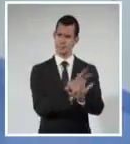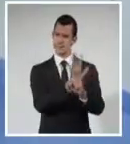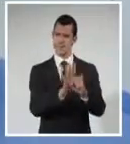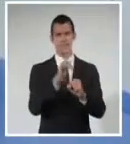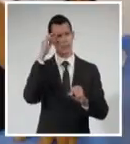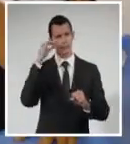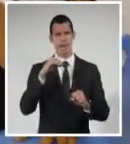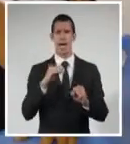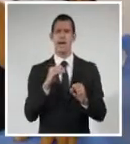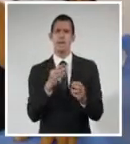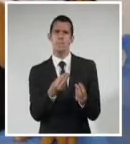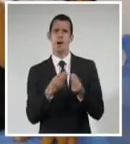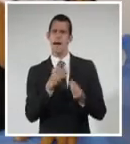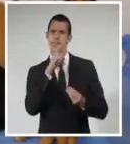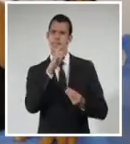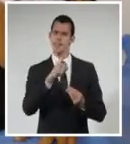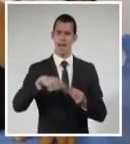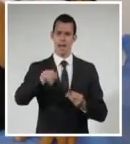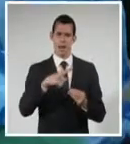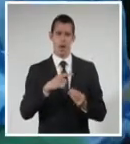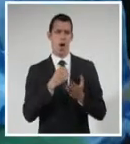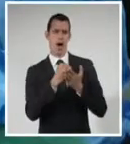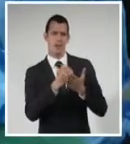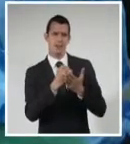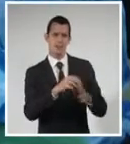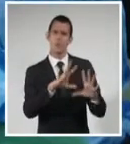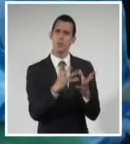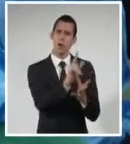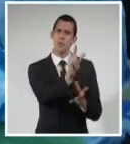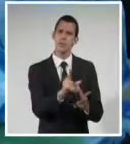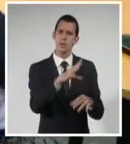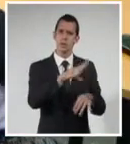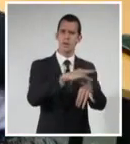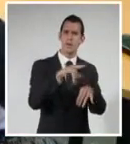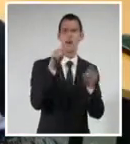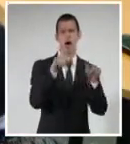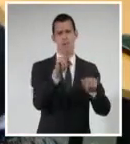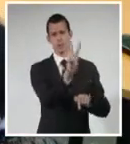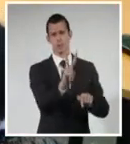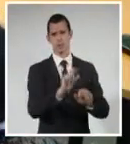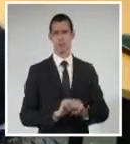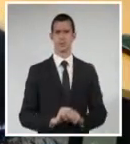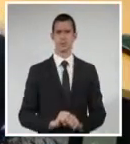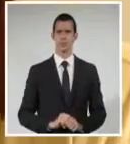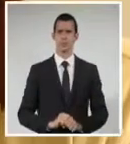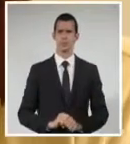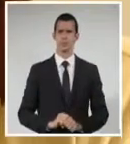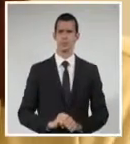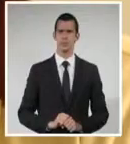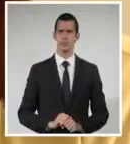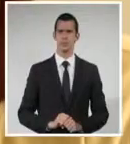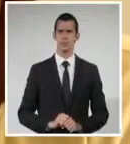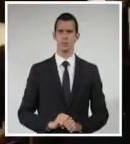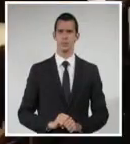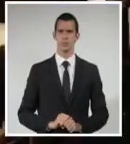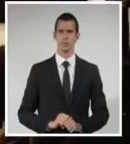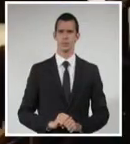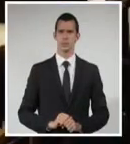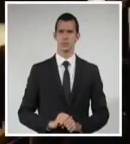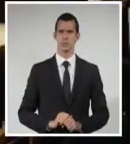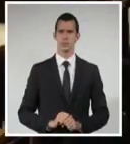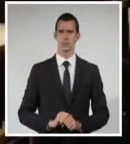sin dejar de ofrecer servicios al pueblo bolivariano. Se evidenció una vez más la fortaleza del convenio de cooperación